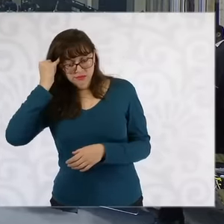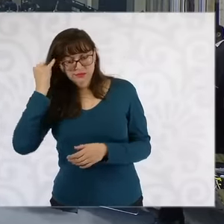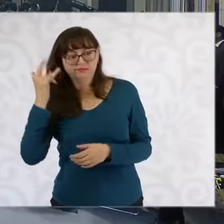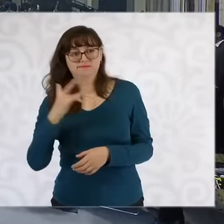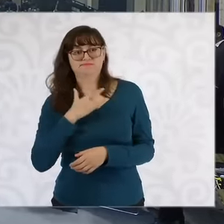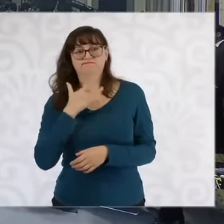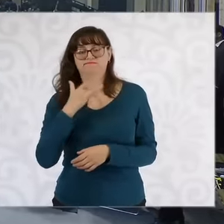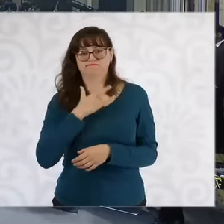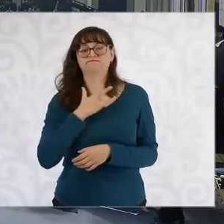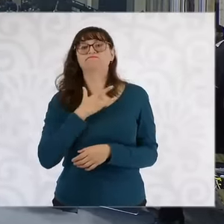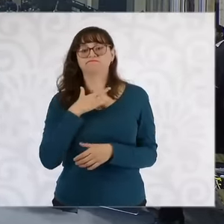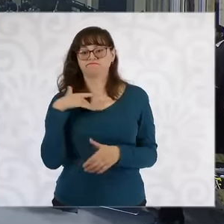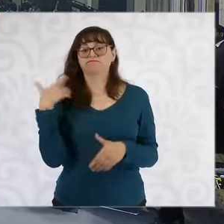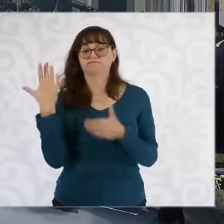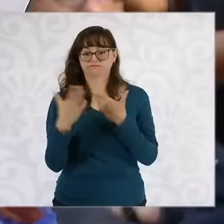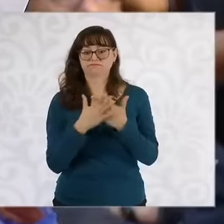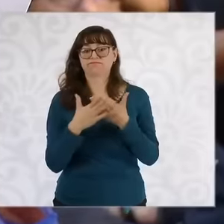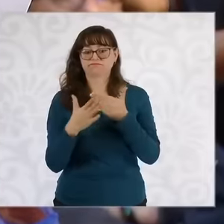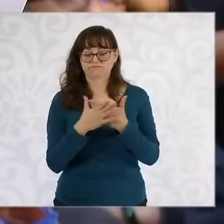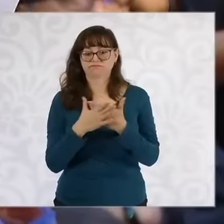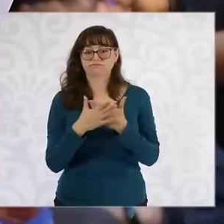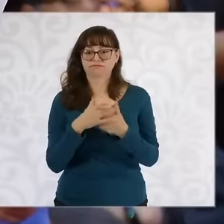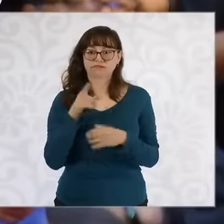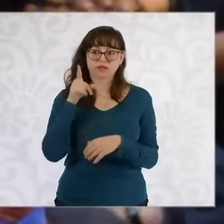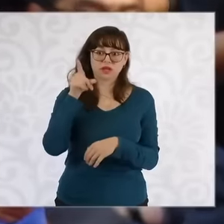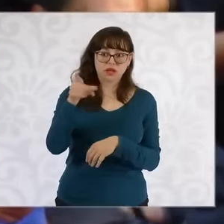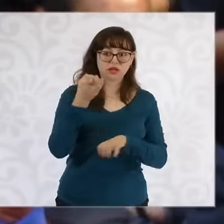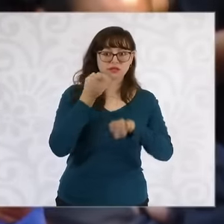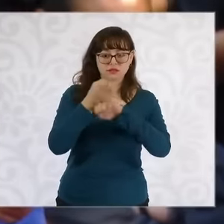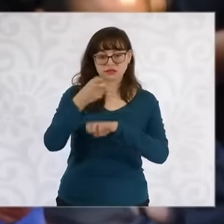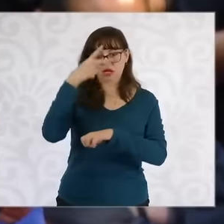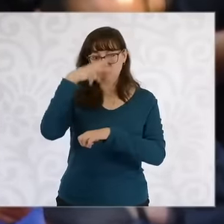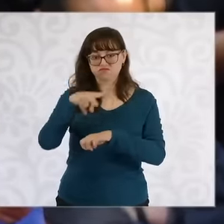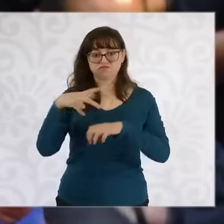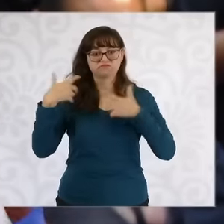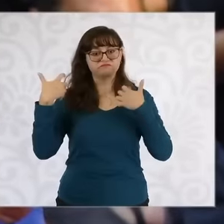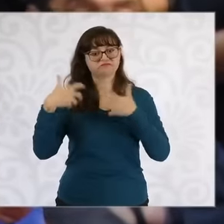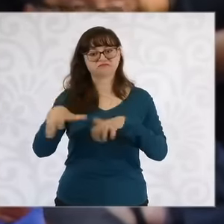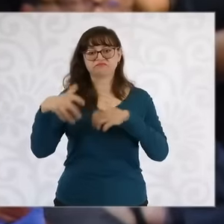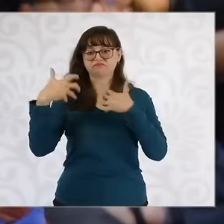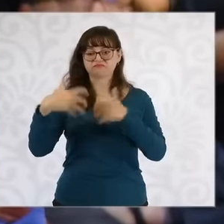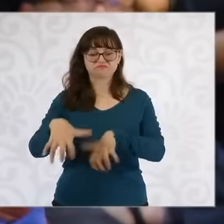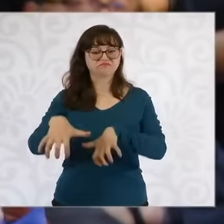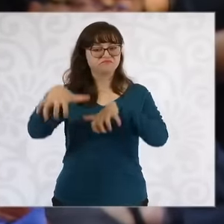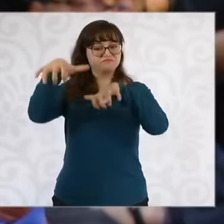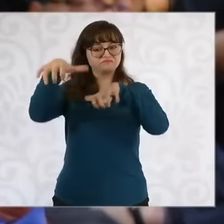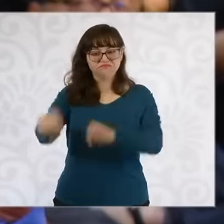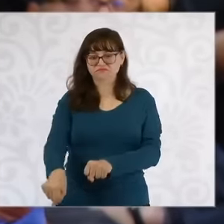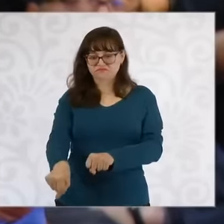evaluando realizar la toma del Estado de México, lo cual consiste